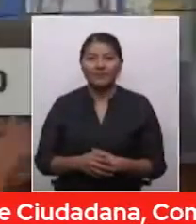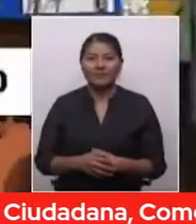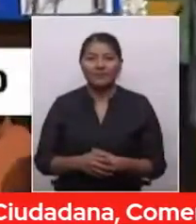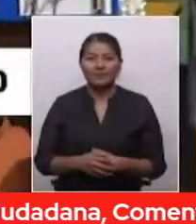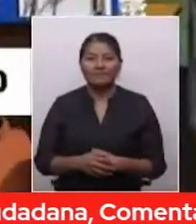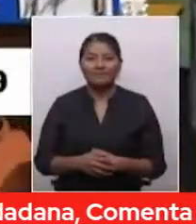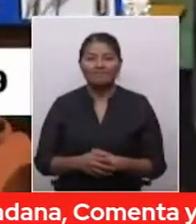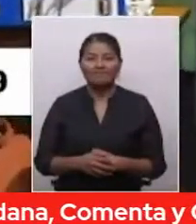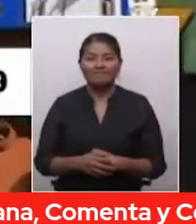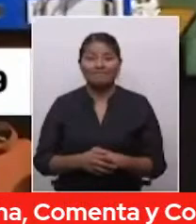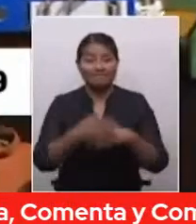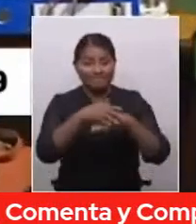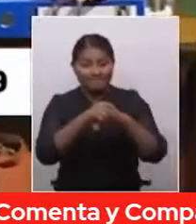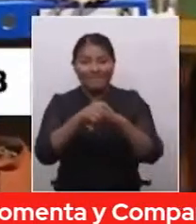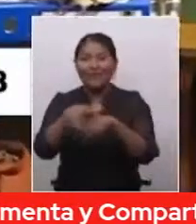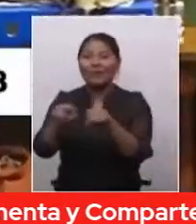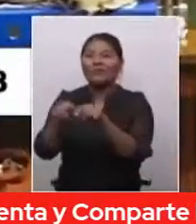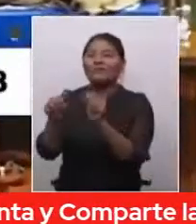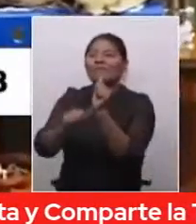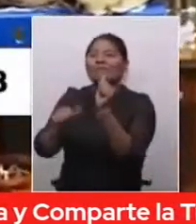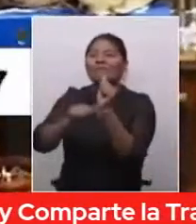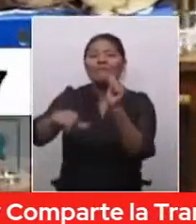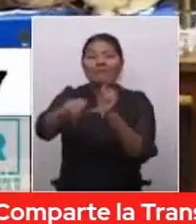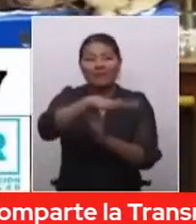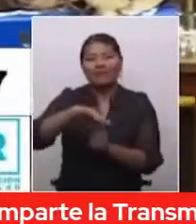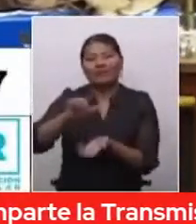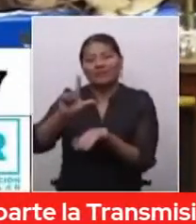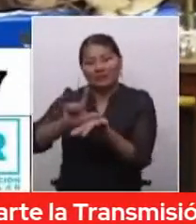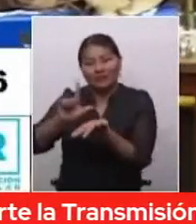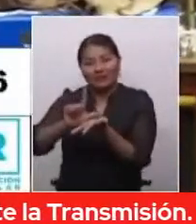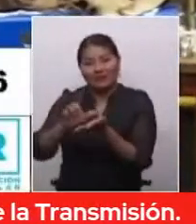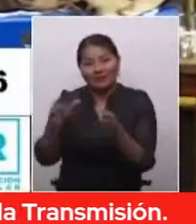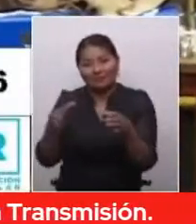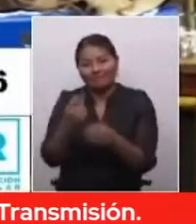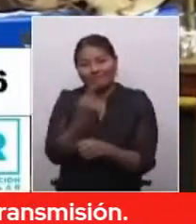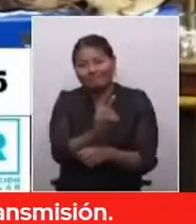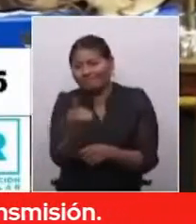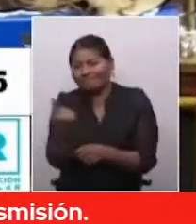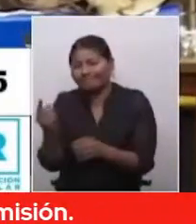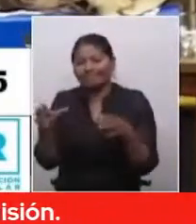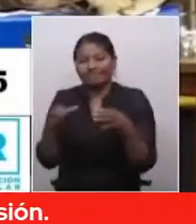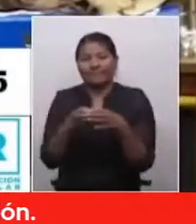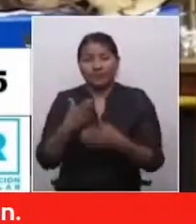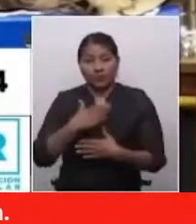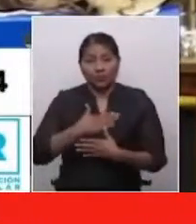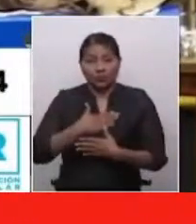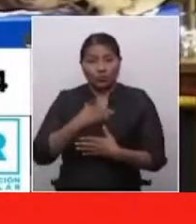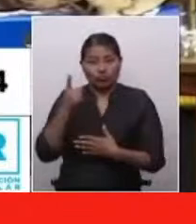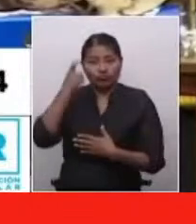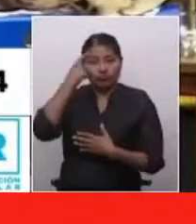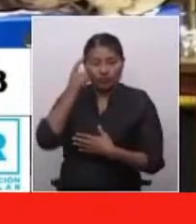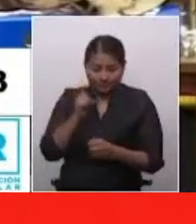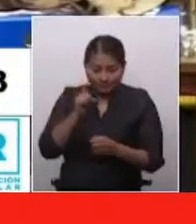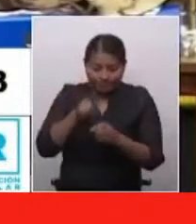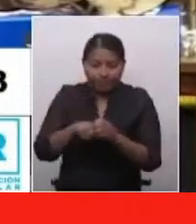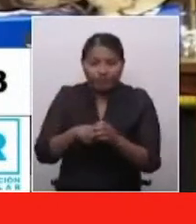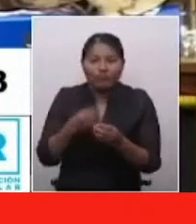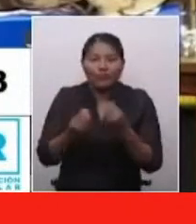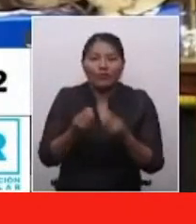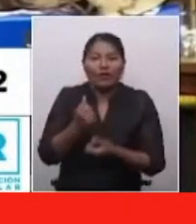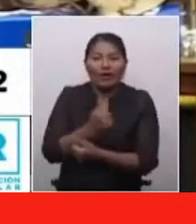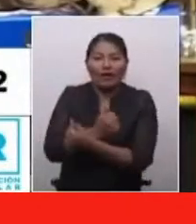Queridos hermanos de Lima, yo estoy en política por amor a